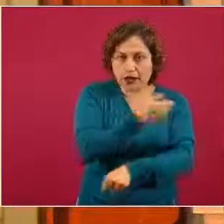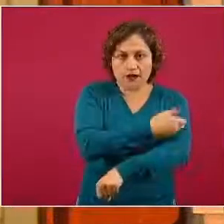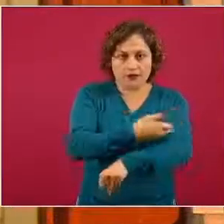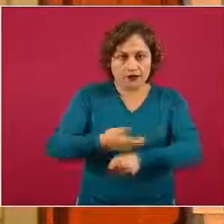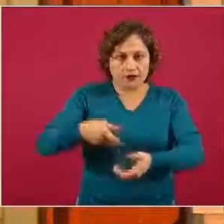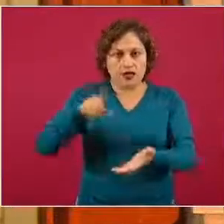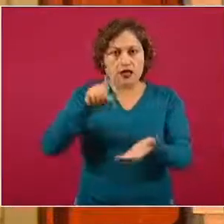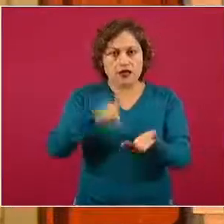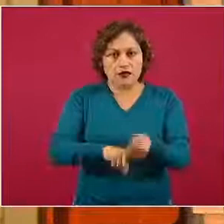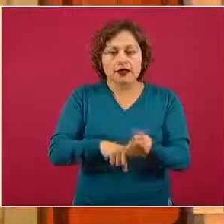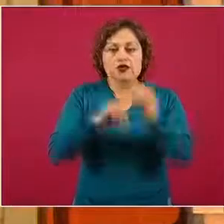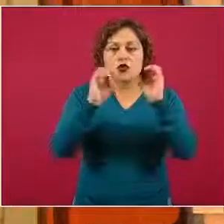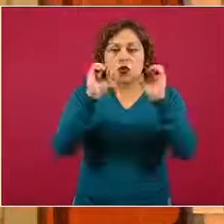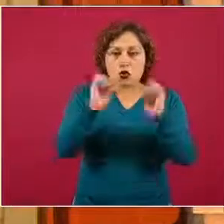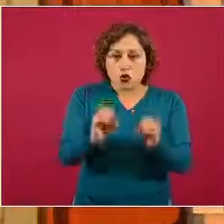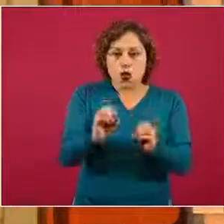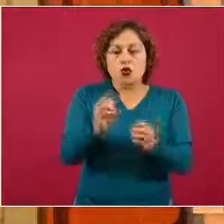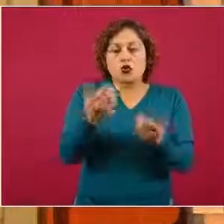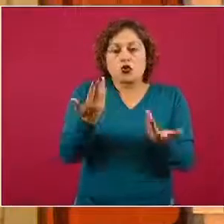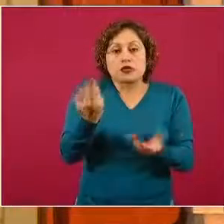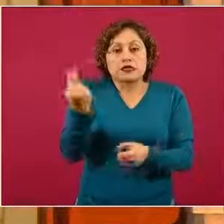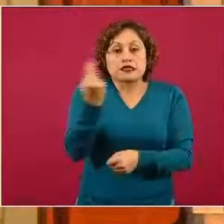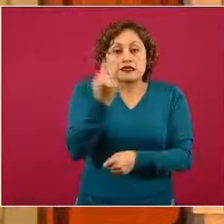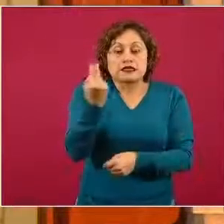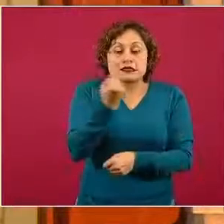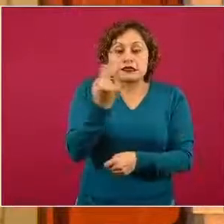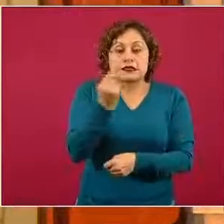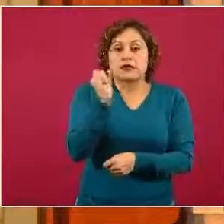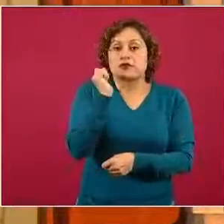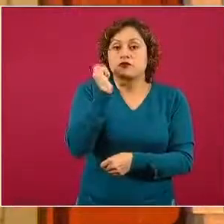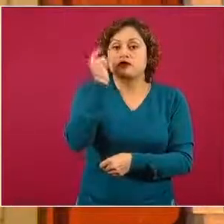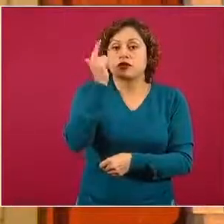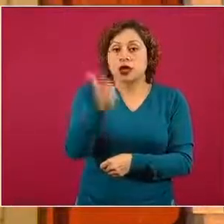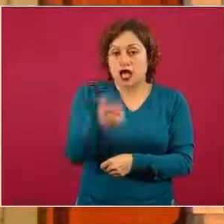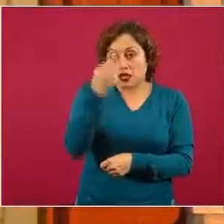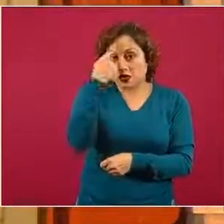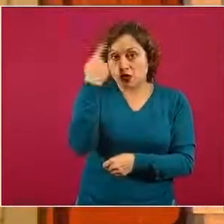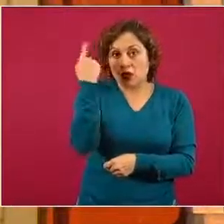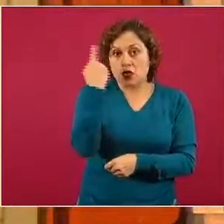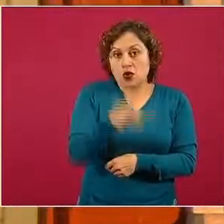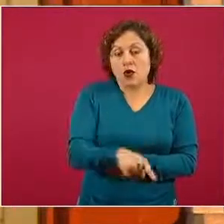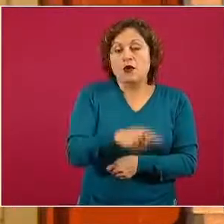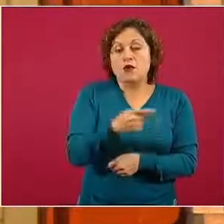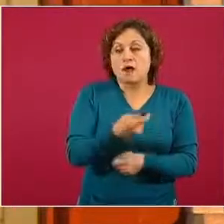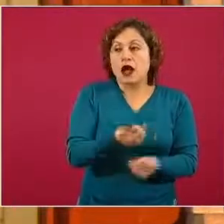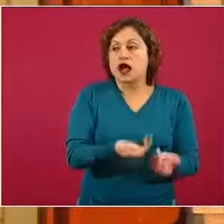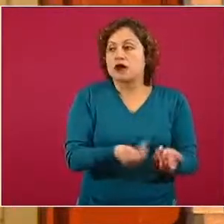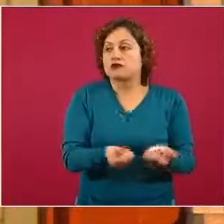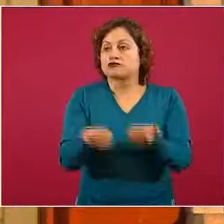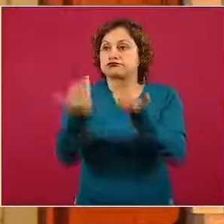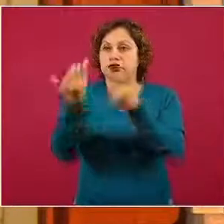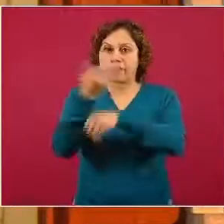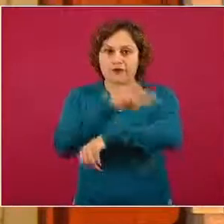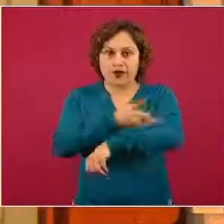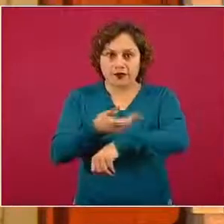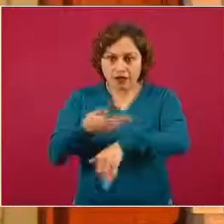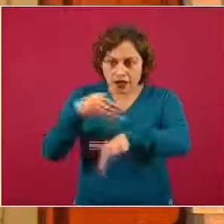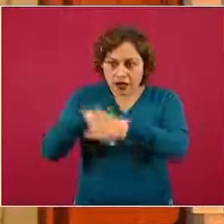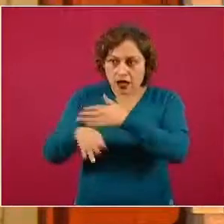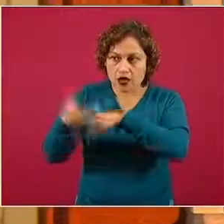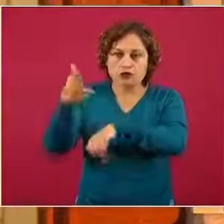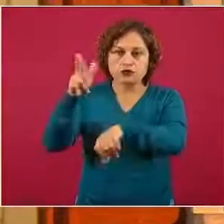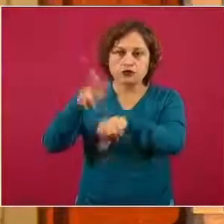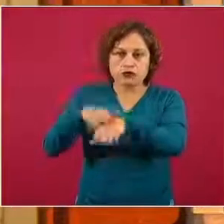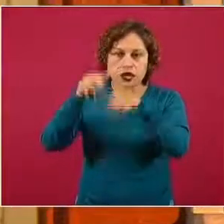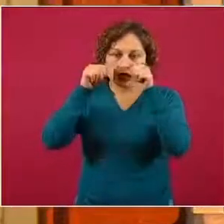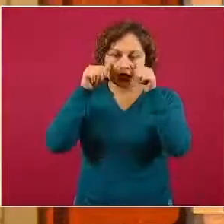a demandar o acompañar a alguno de estos familiares a que reciba atención médica, pues entonces también debemos